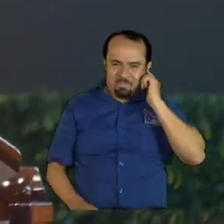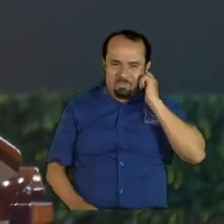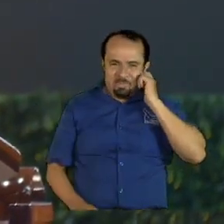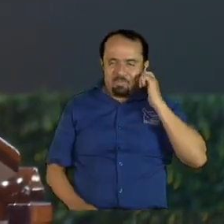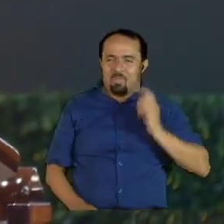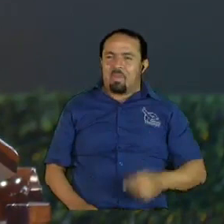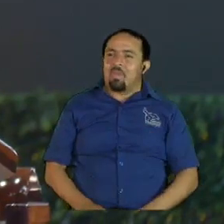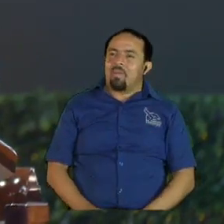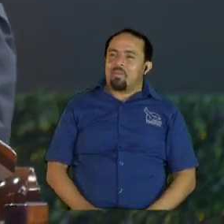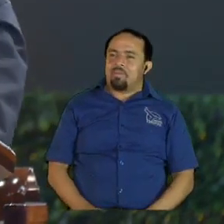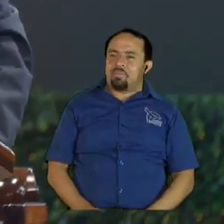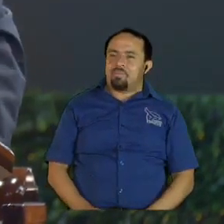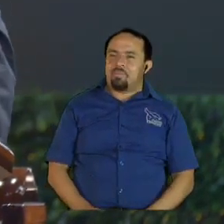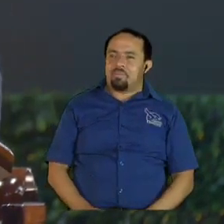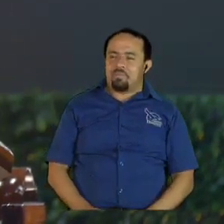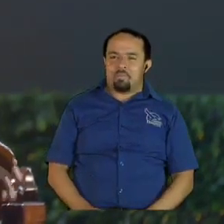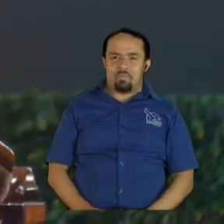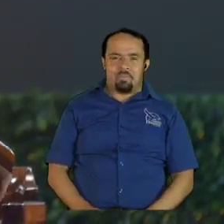después.